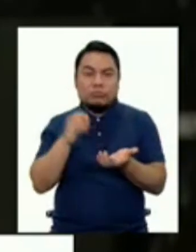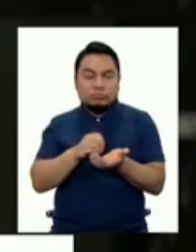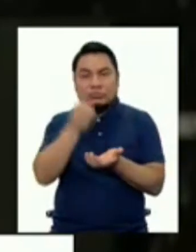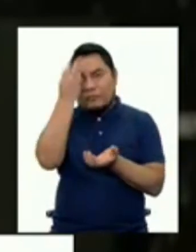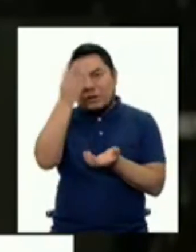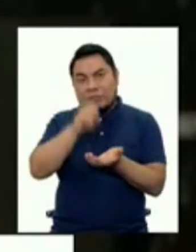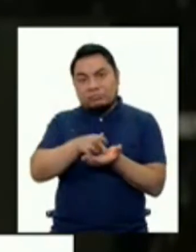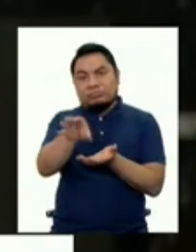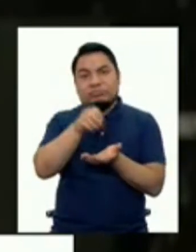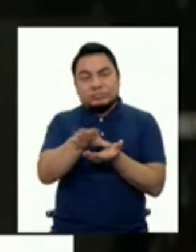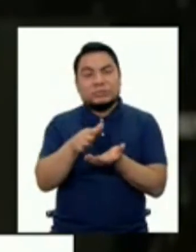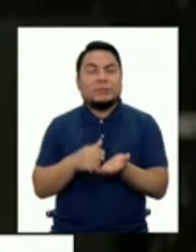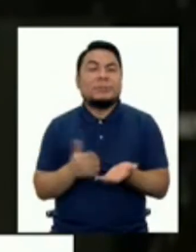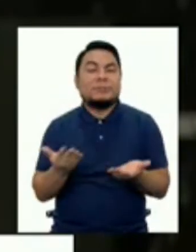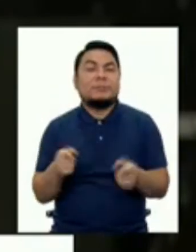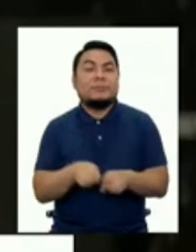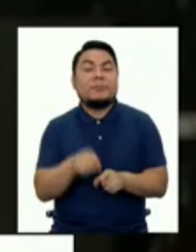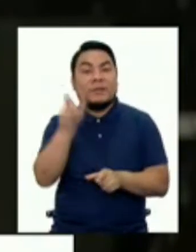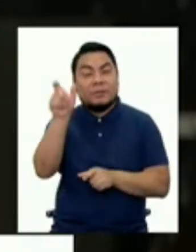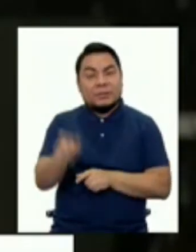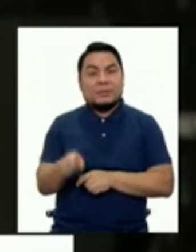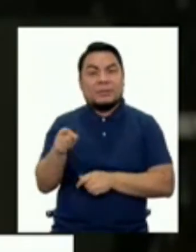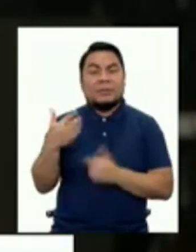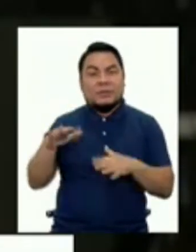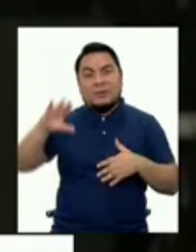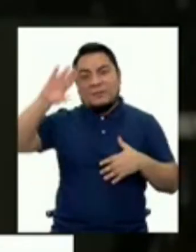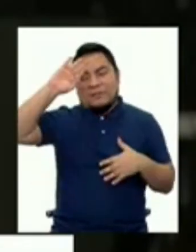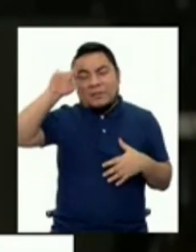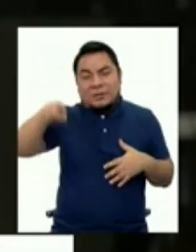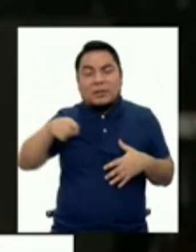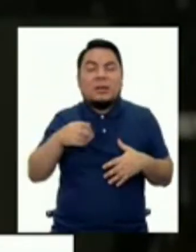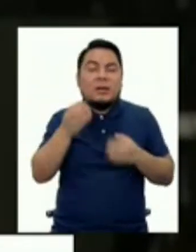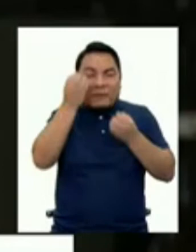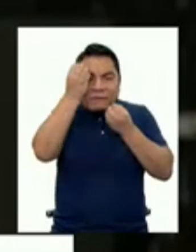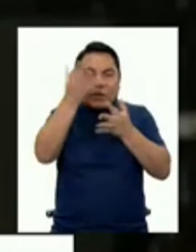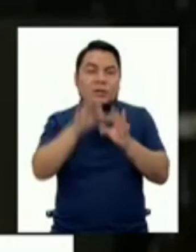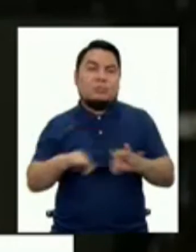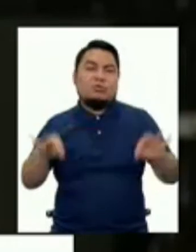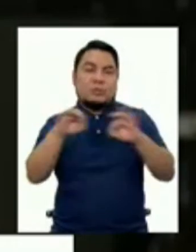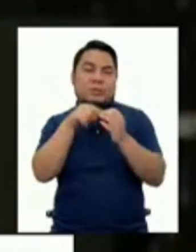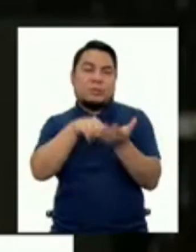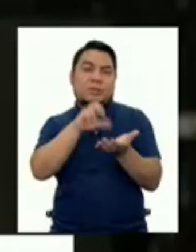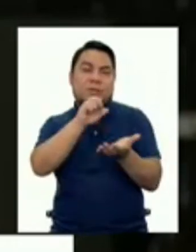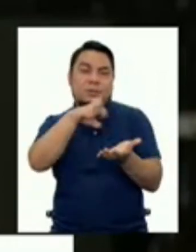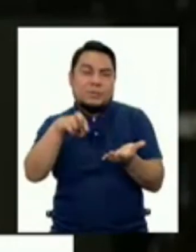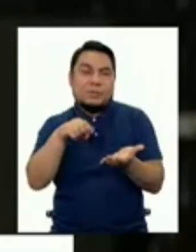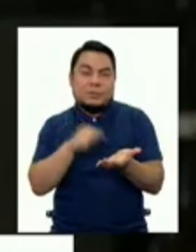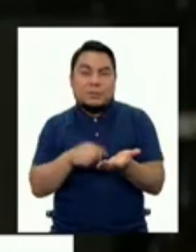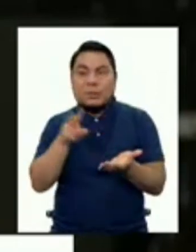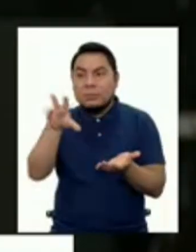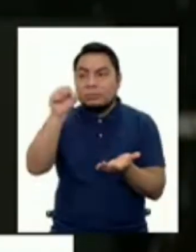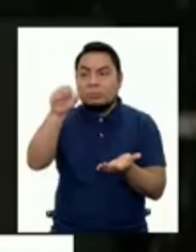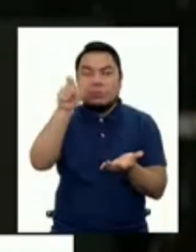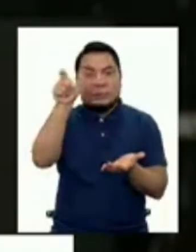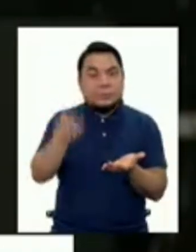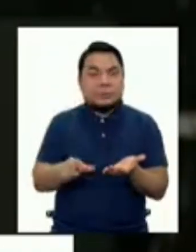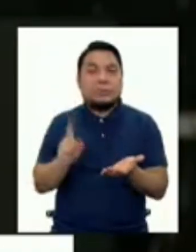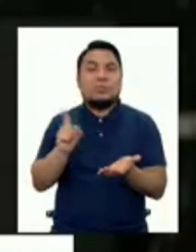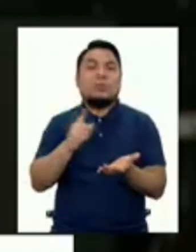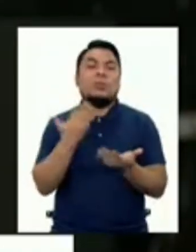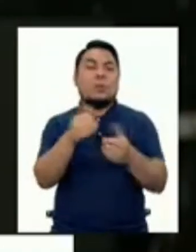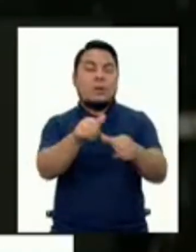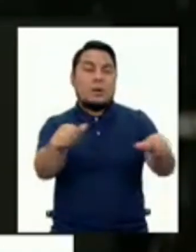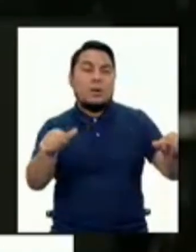de incluso de una persona que haya tenido esta enfermedad. No va a identificar a la persona, sino en un